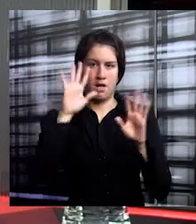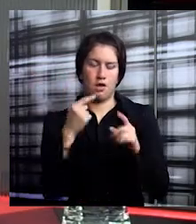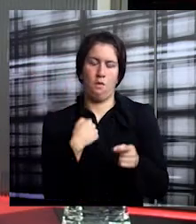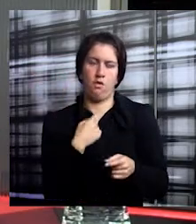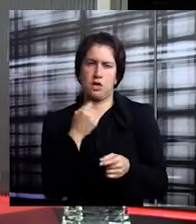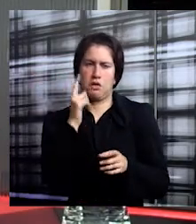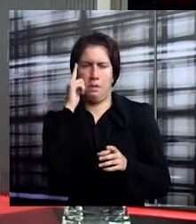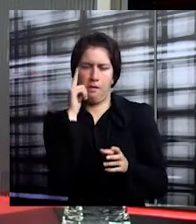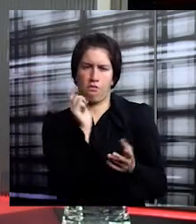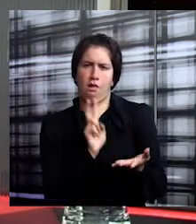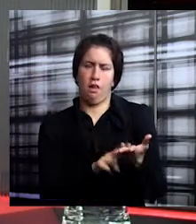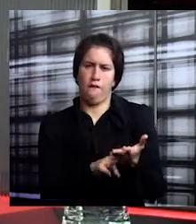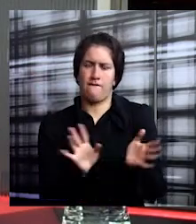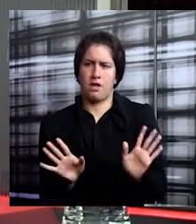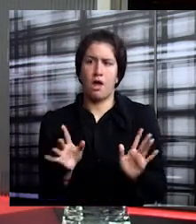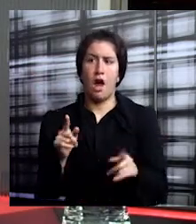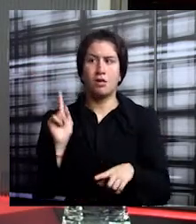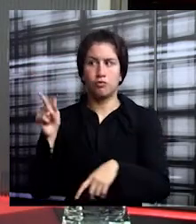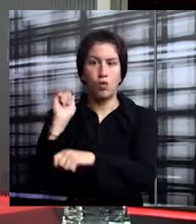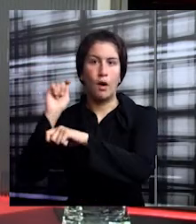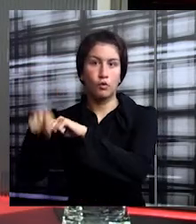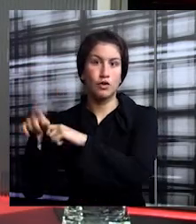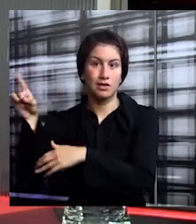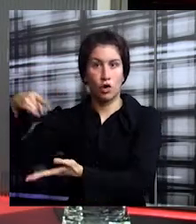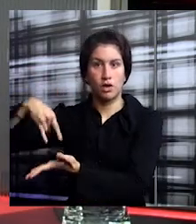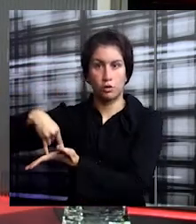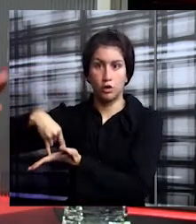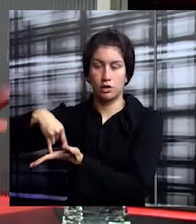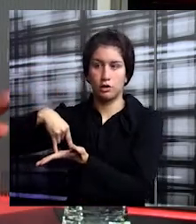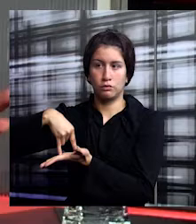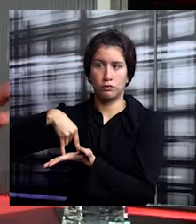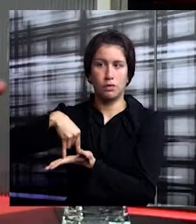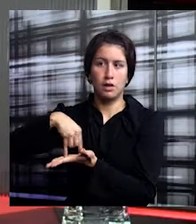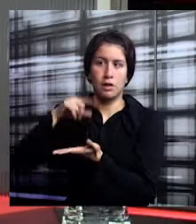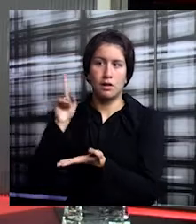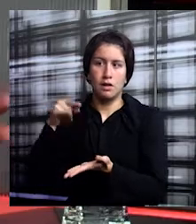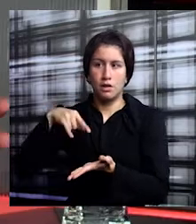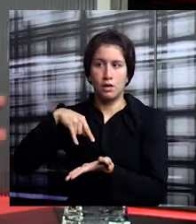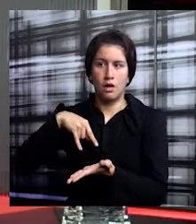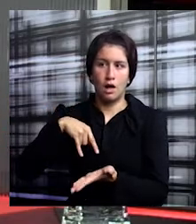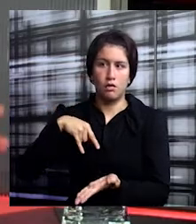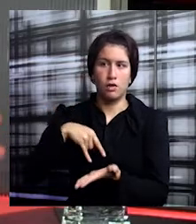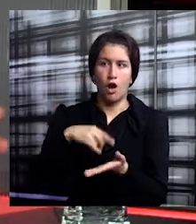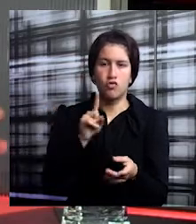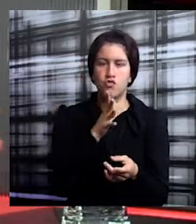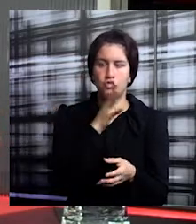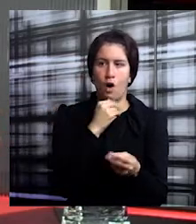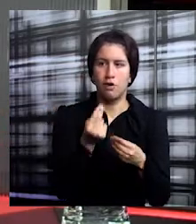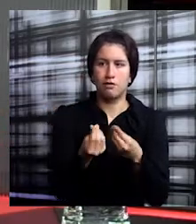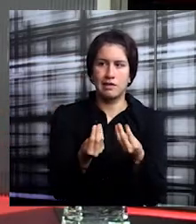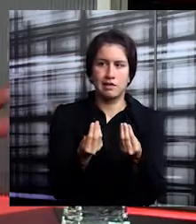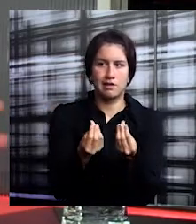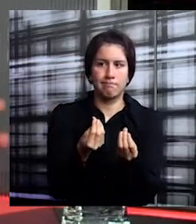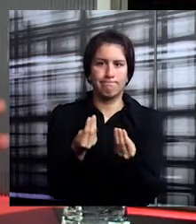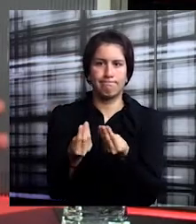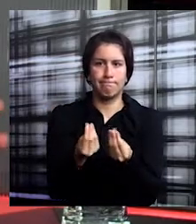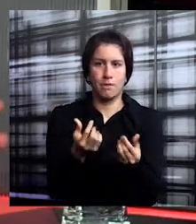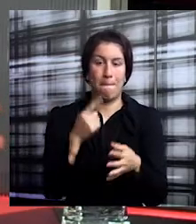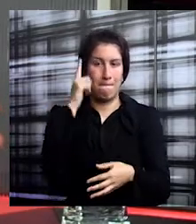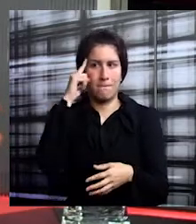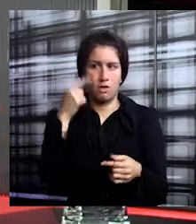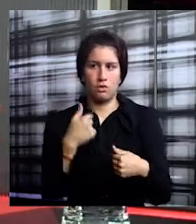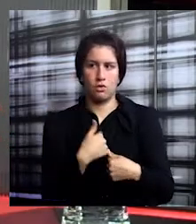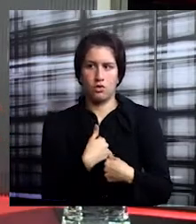Congreso, entonces no es una intervención de facto. Y si no es una intervención de facto, pienso yo, la mayor cantidad de las Fuerzas Armadas en Chile han aprendido de la